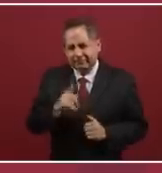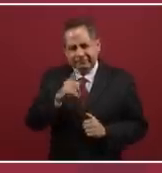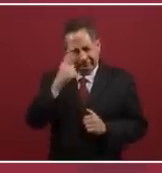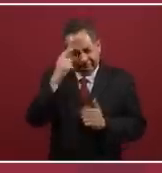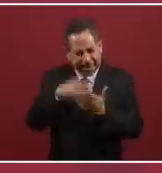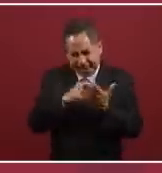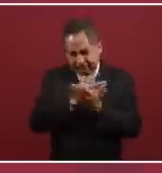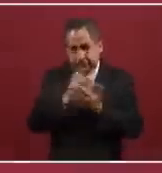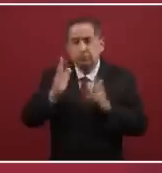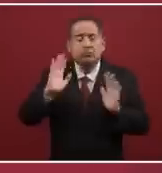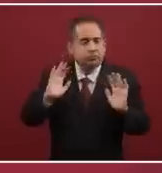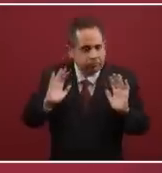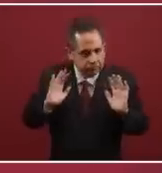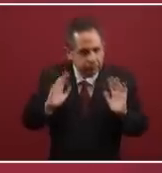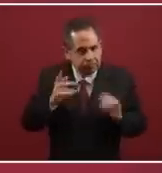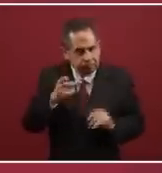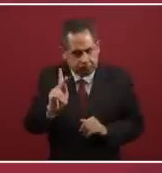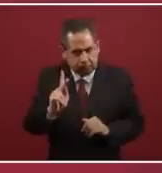exagerado. Pero